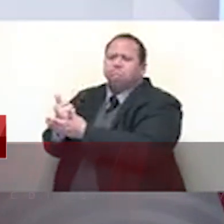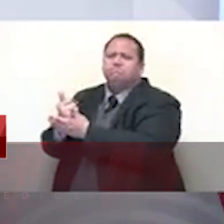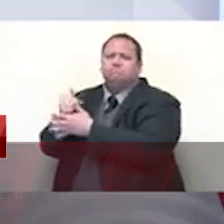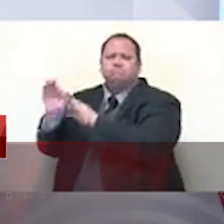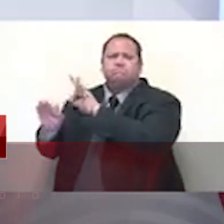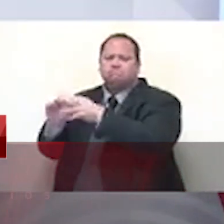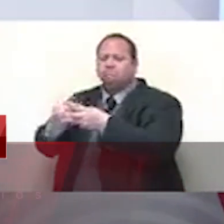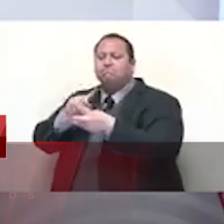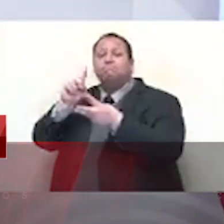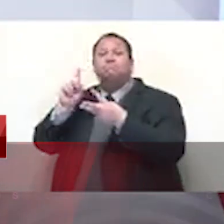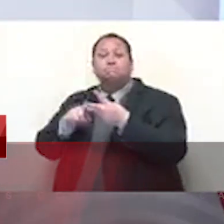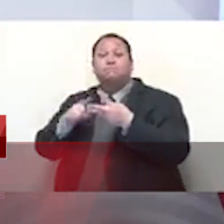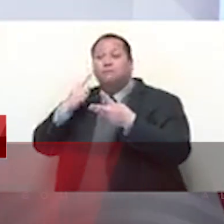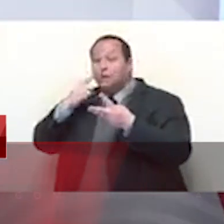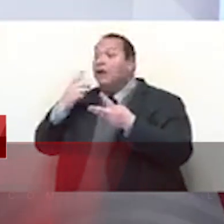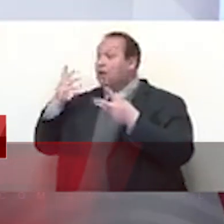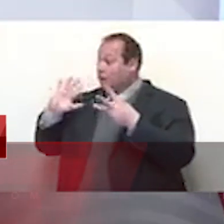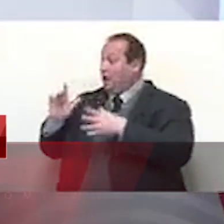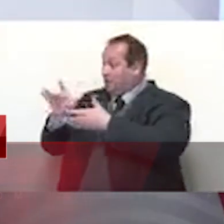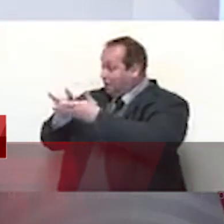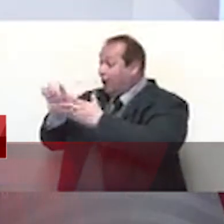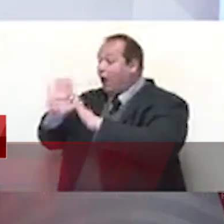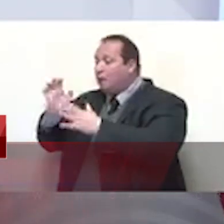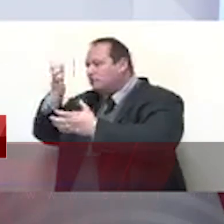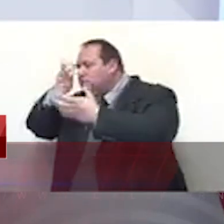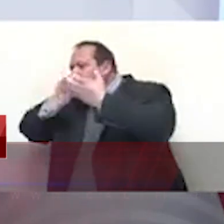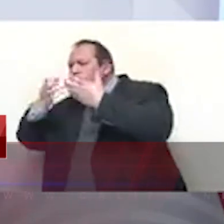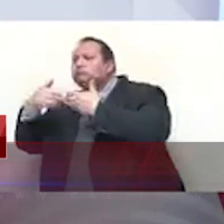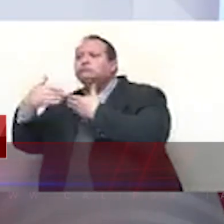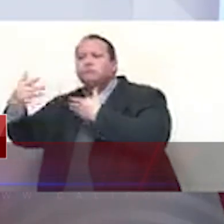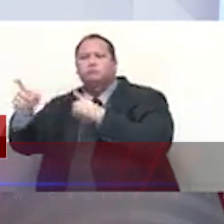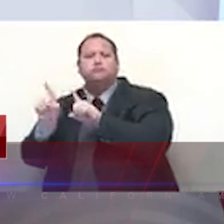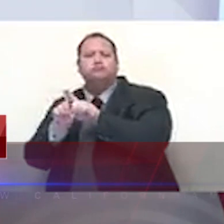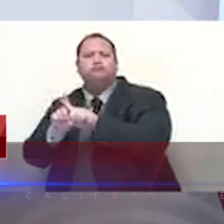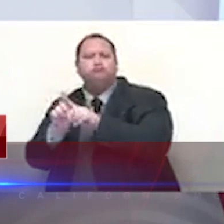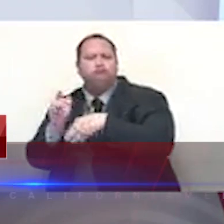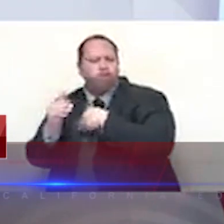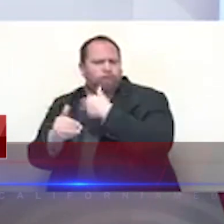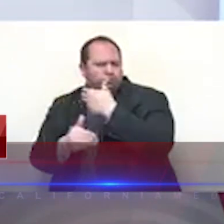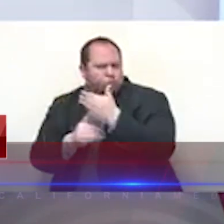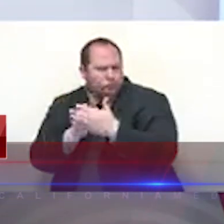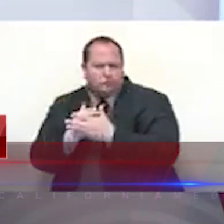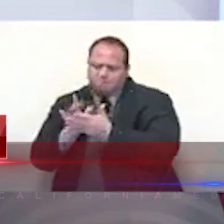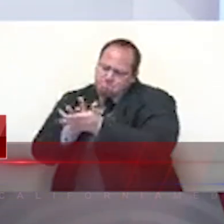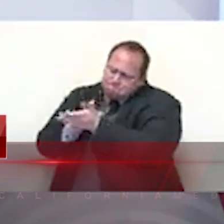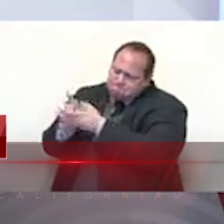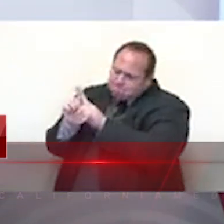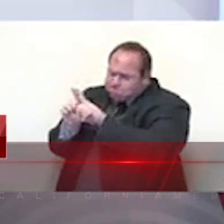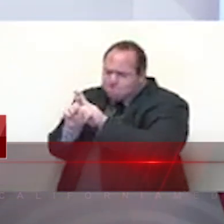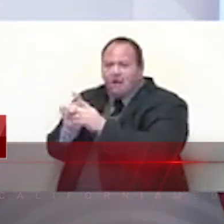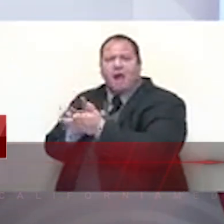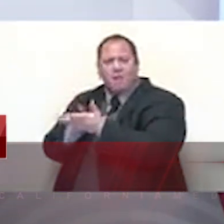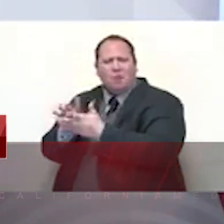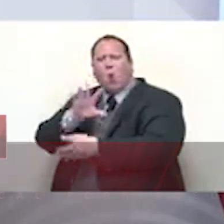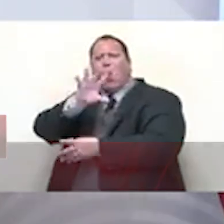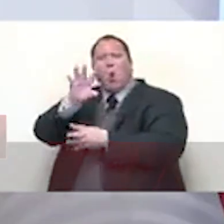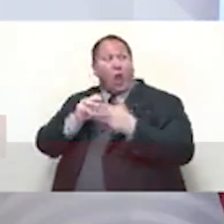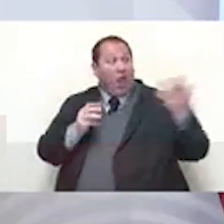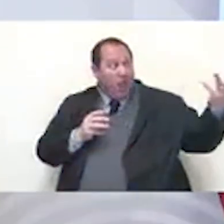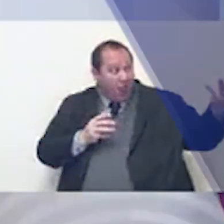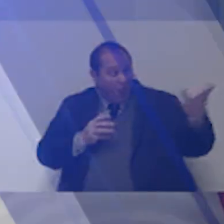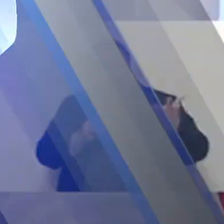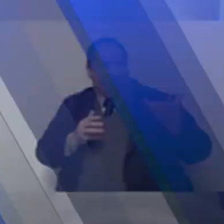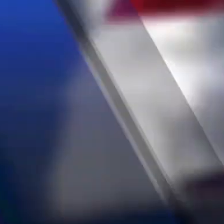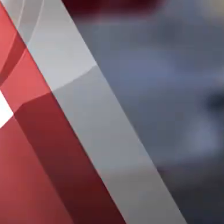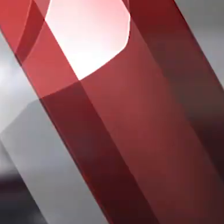es el seguimiento y la evaluación, donde se les brinda un acompañamiento y se les brinda el apoyo de todas las acciones